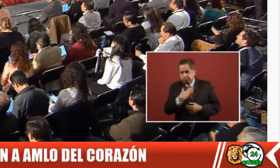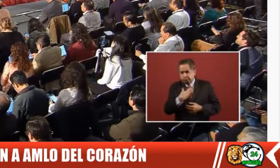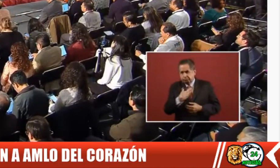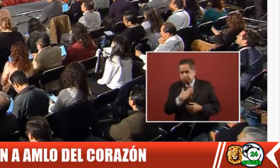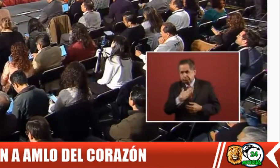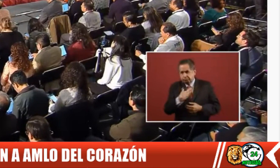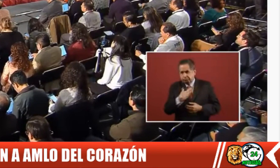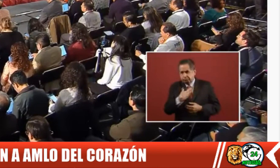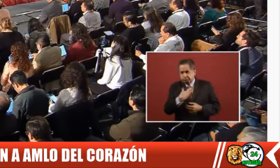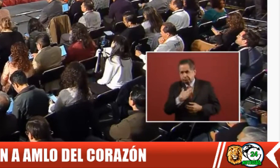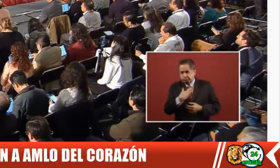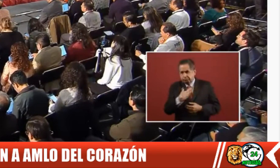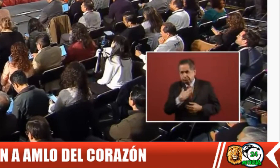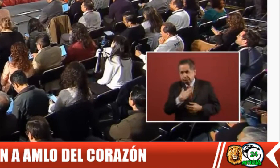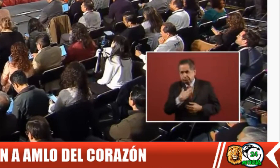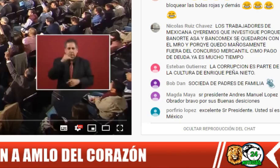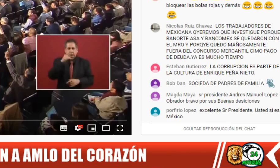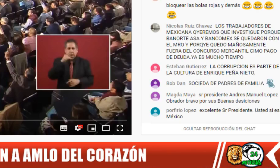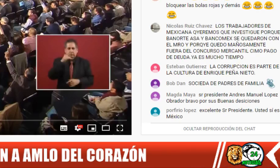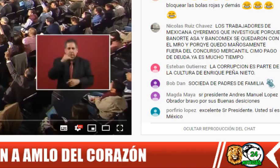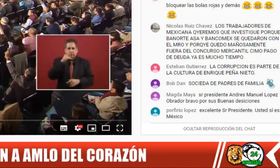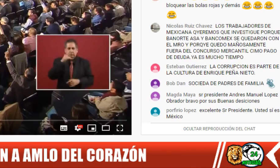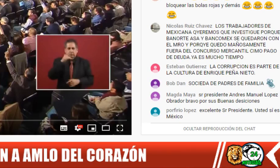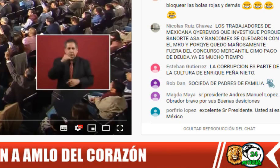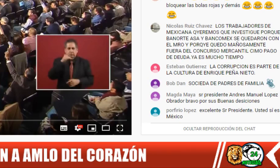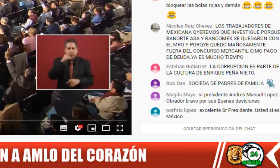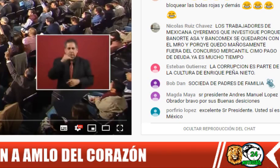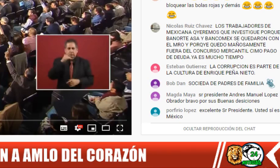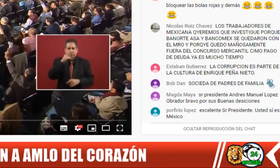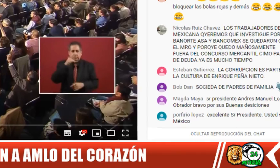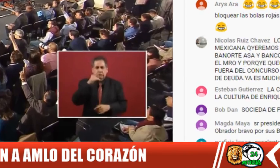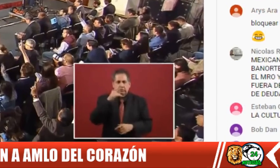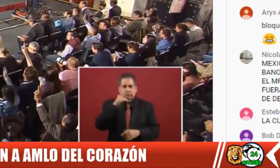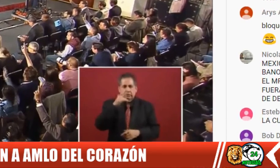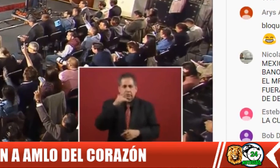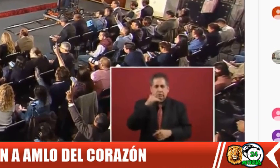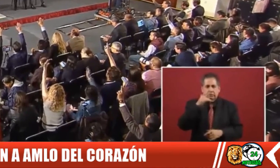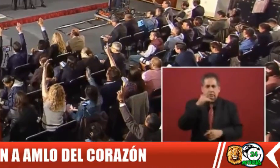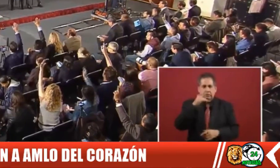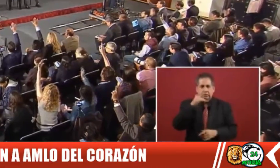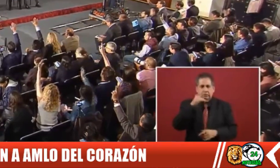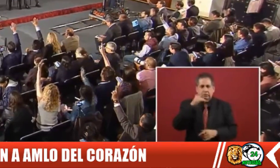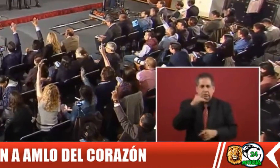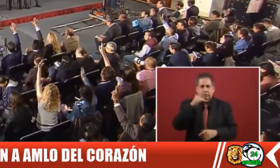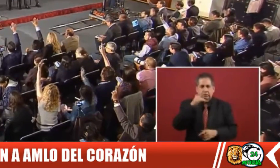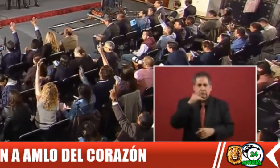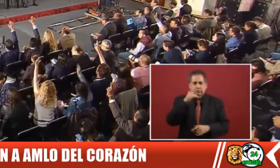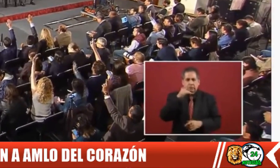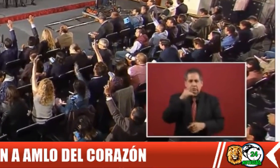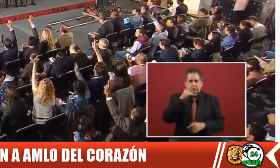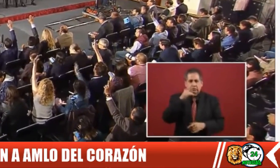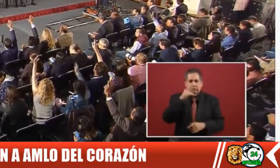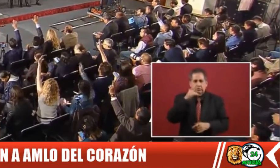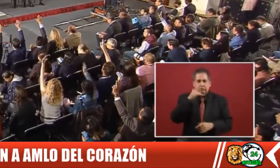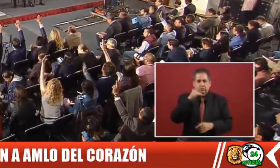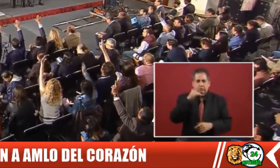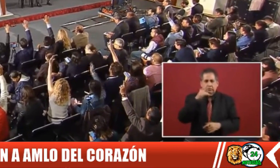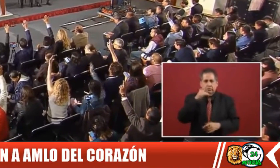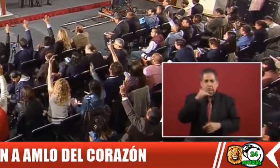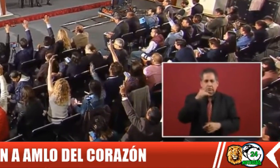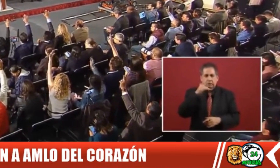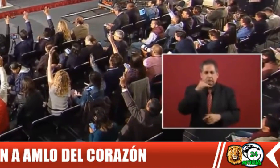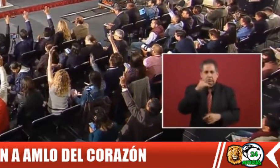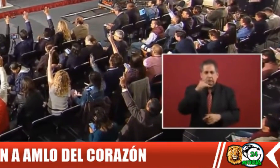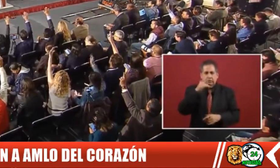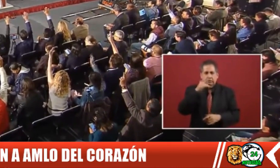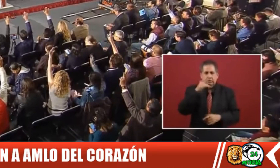Esto es lo que dijo el presidente, no hacer caso a ese tipo de comentarios y concentrarnos en lo que realmente interesa,